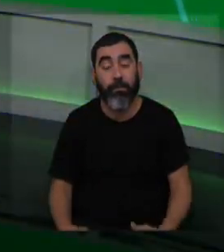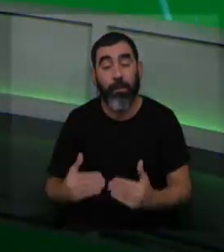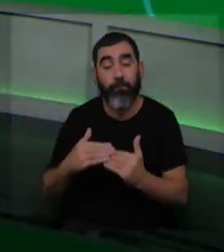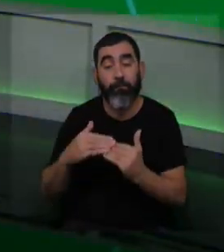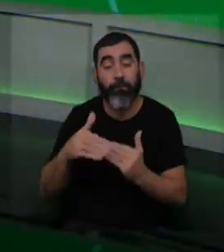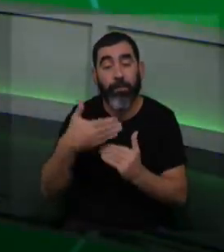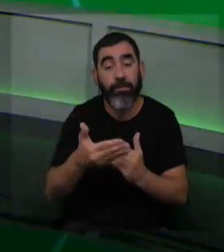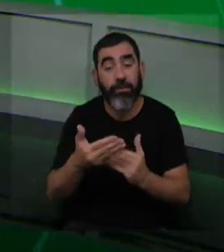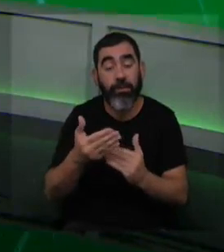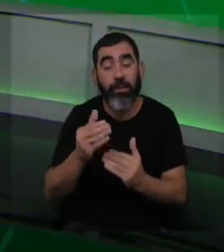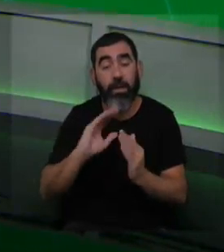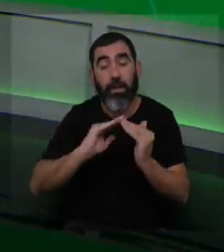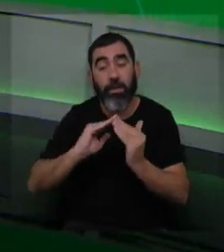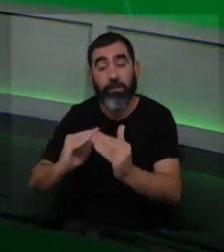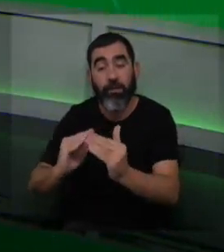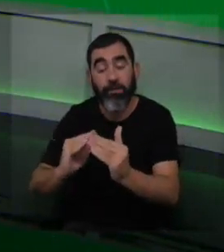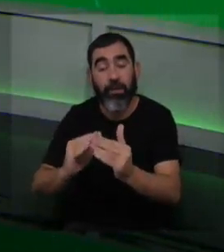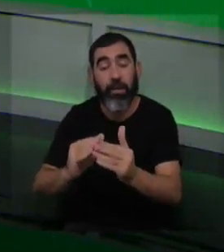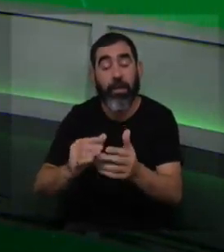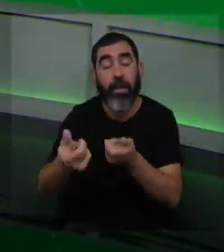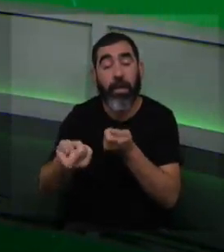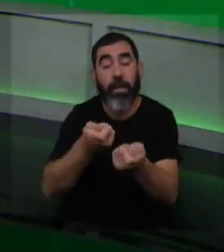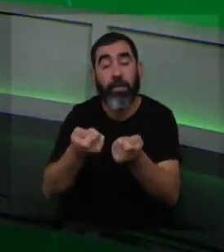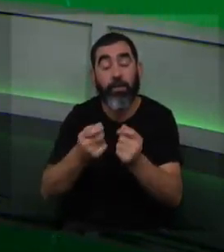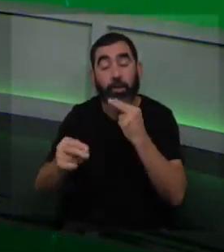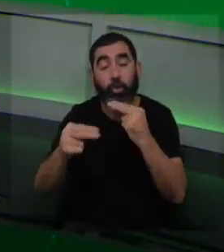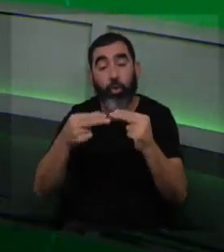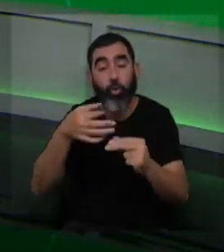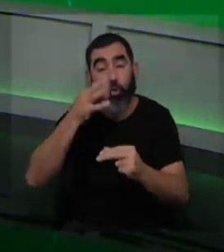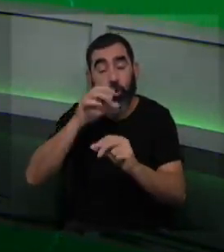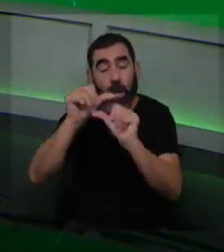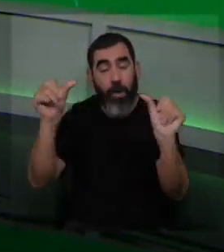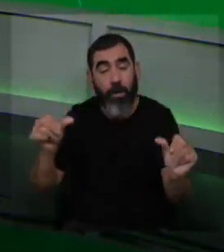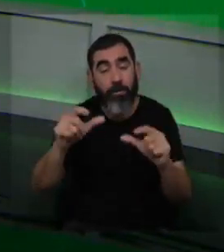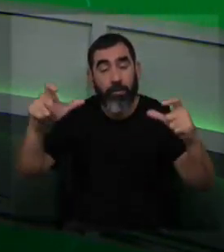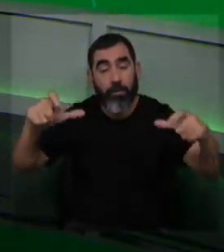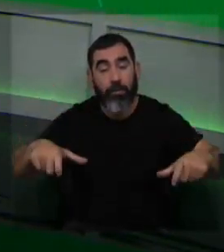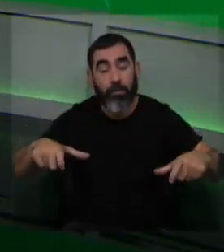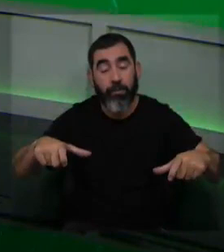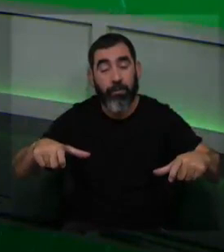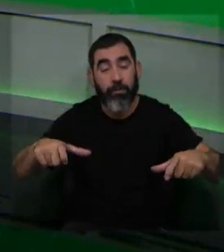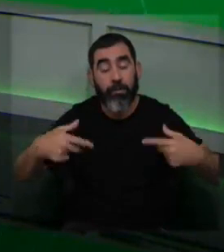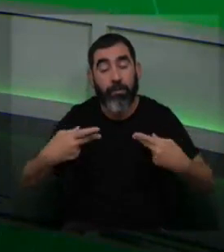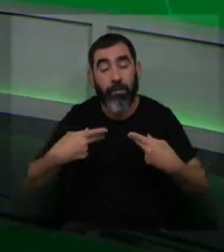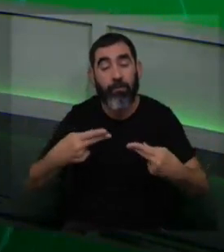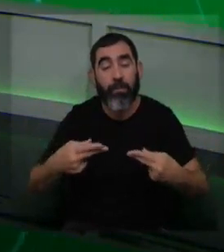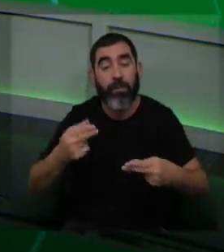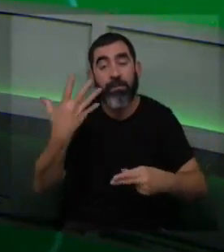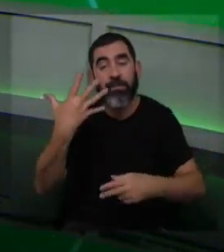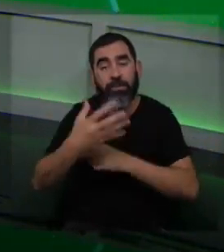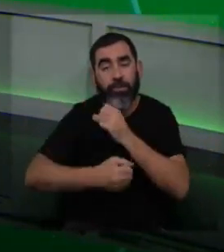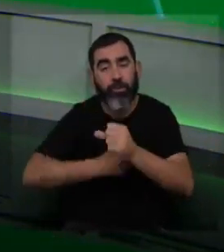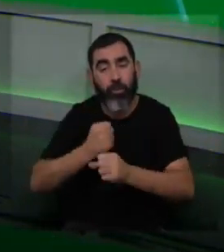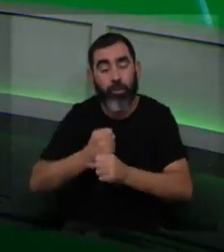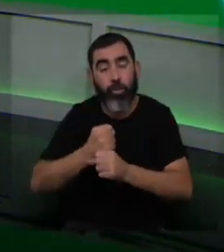Vecinas y vecinos de Unidad Casavalle están gestionando un comedor, un merendero y actividades en la cancha de Nuestra Señora del Rosario desde hace 5 años.